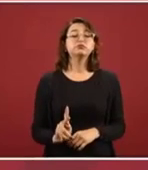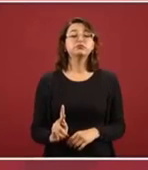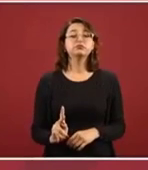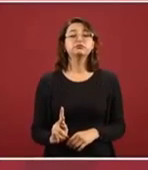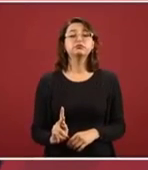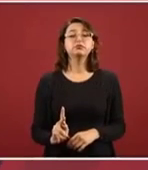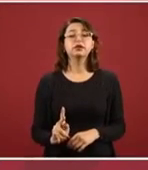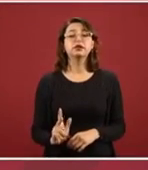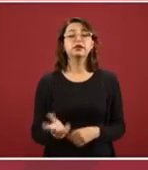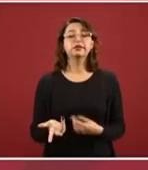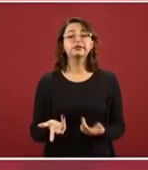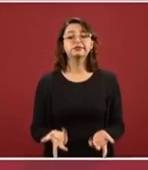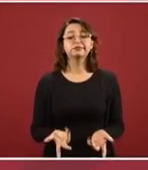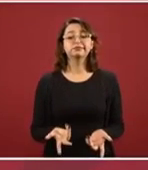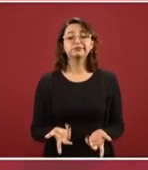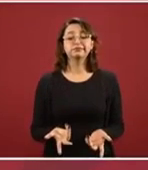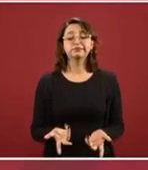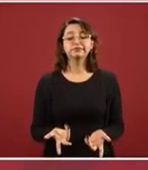que le demos,